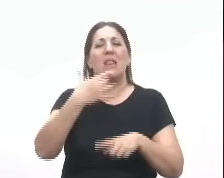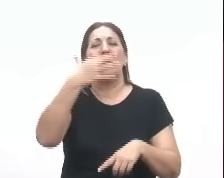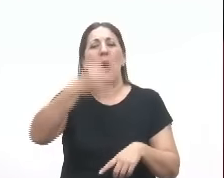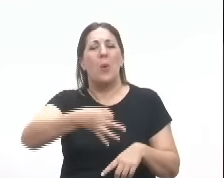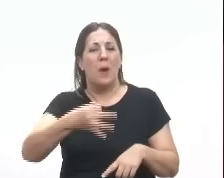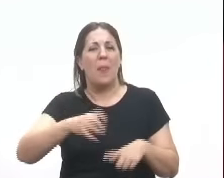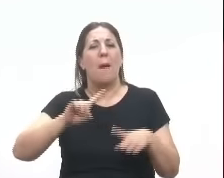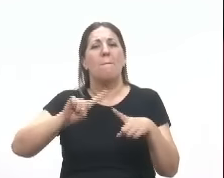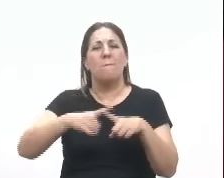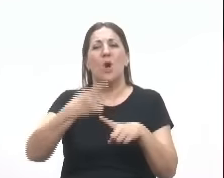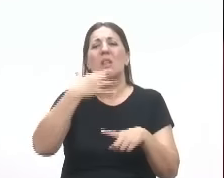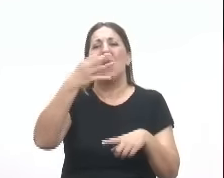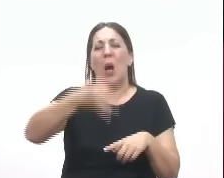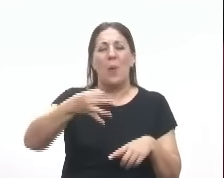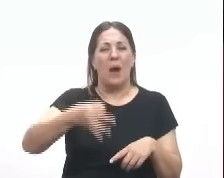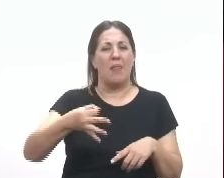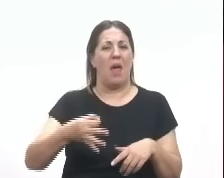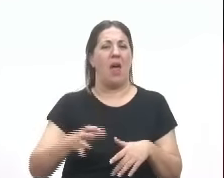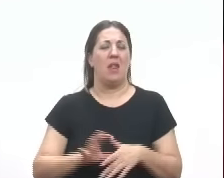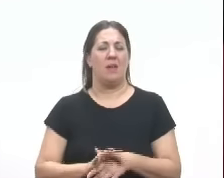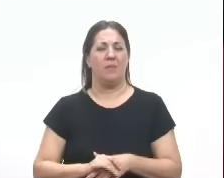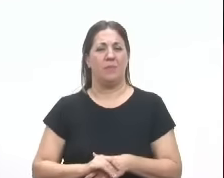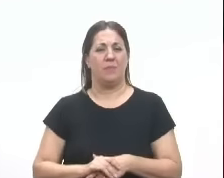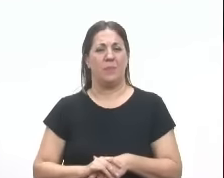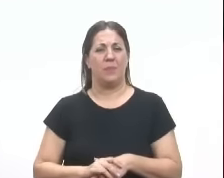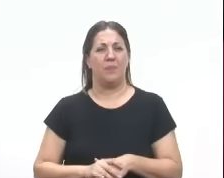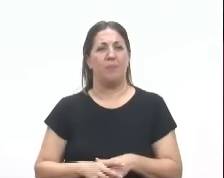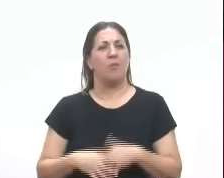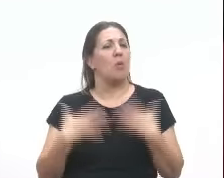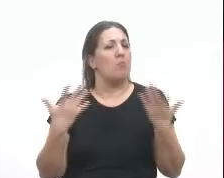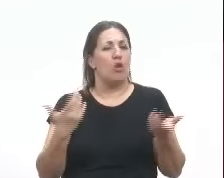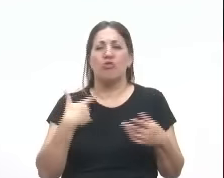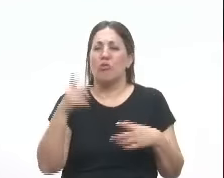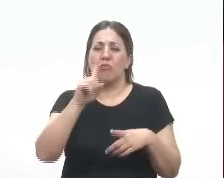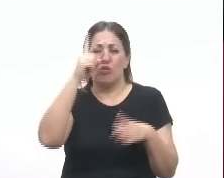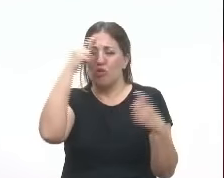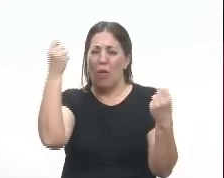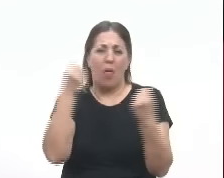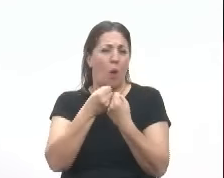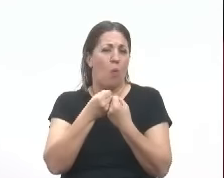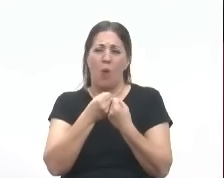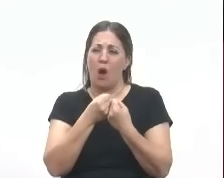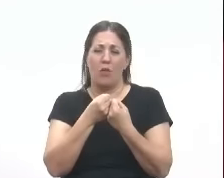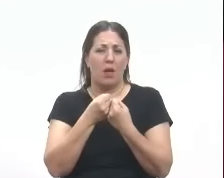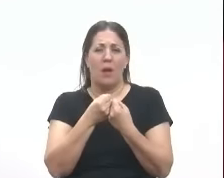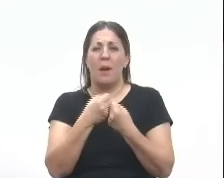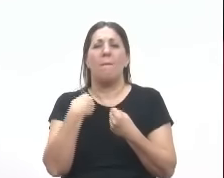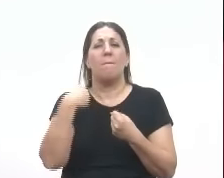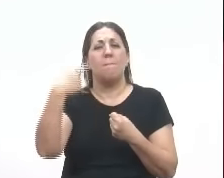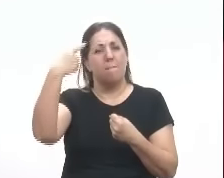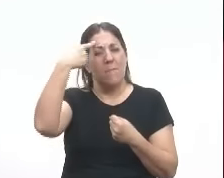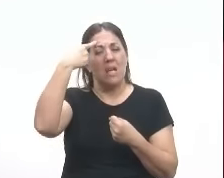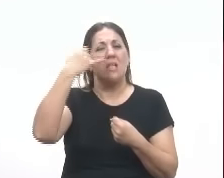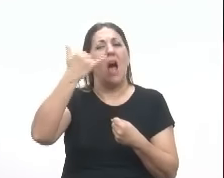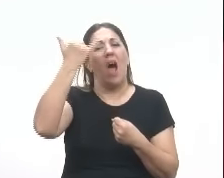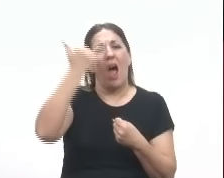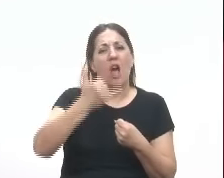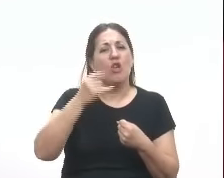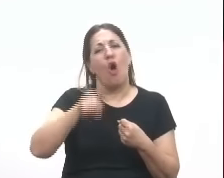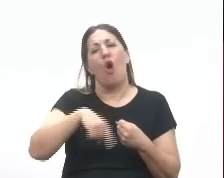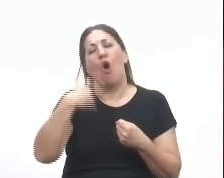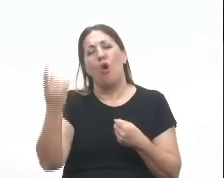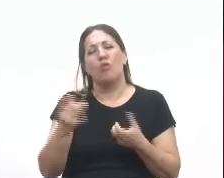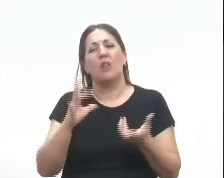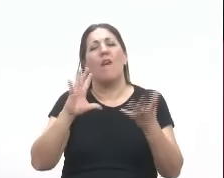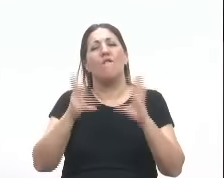políticas reales, económicas reales. Por eso no estamos de acuerdo con esto, y porque creemos que hay otro camino